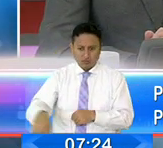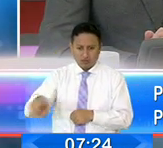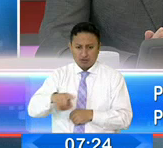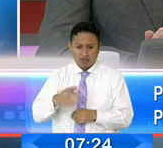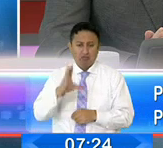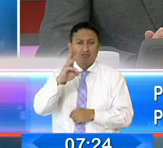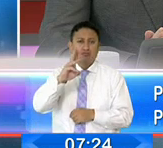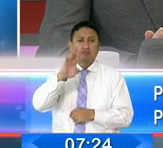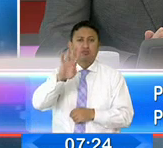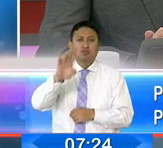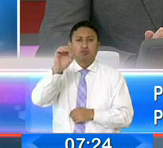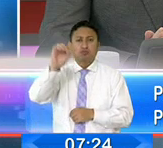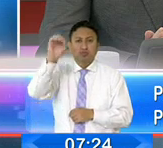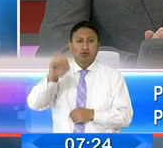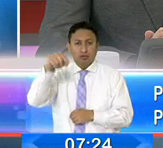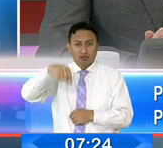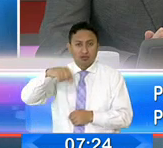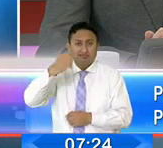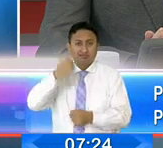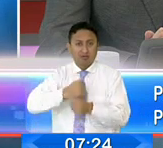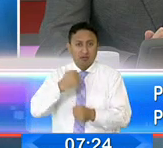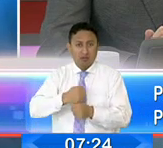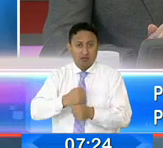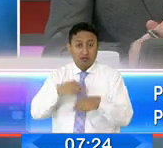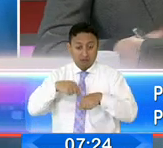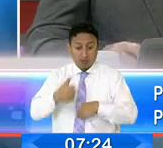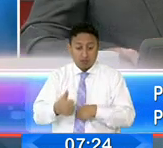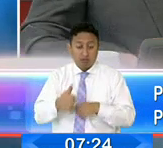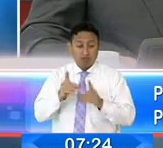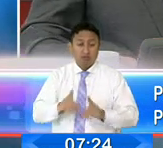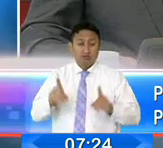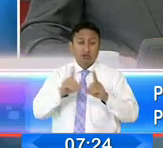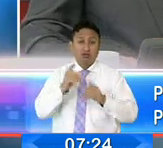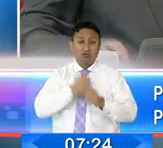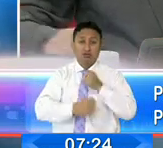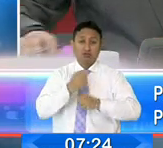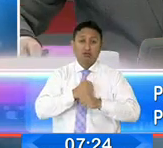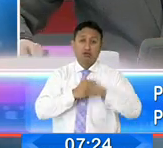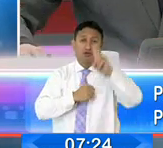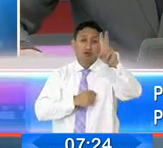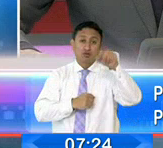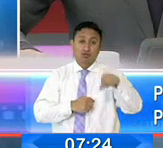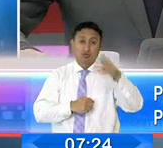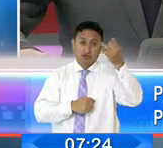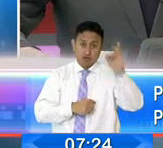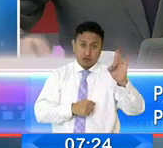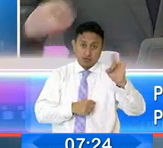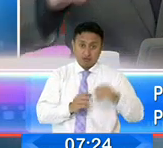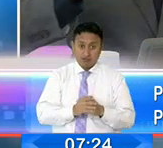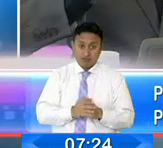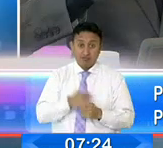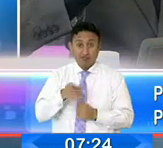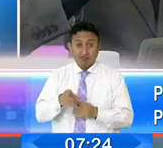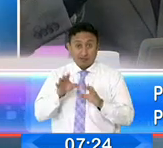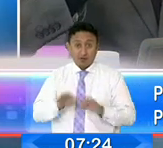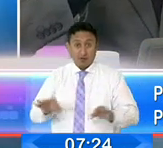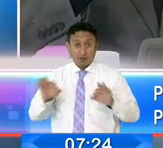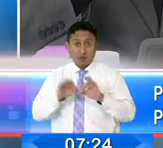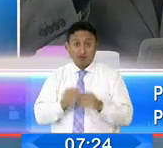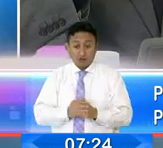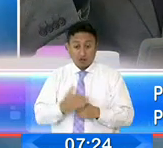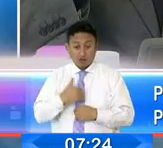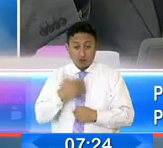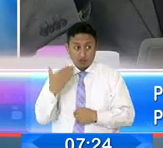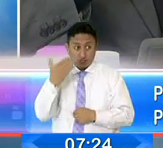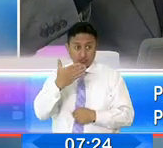del 64% del empleo, de acuerdo a datos de 2018. Eso es fundamental, entonces. Si de llegar a Carondelet, revisar esos